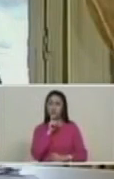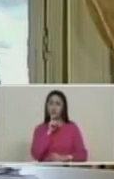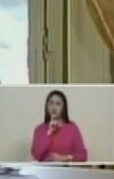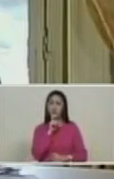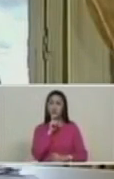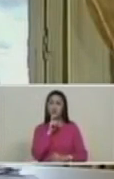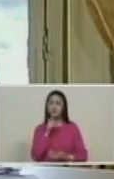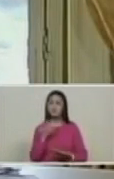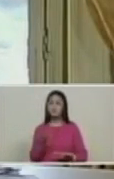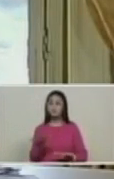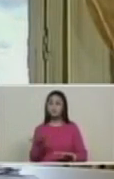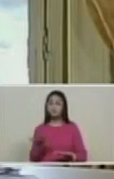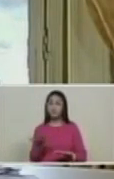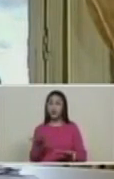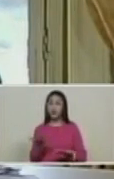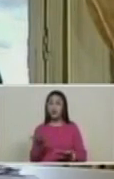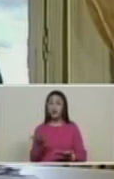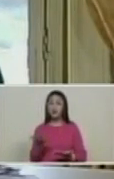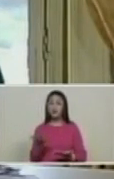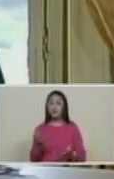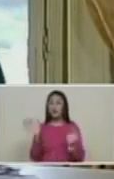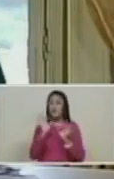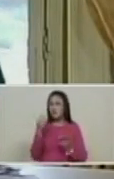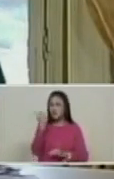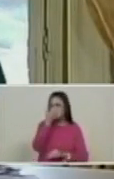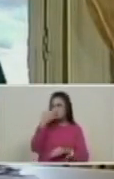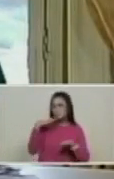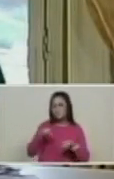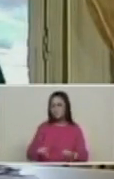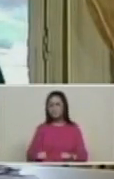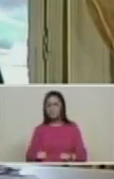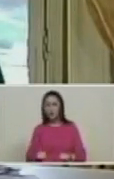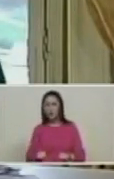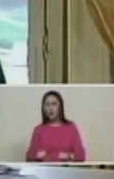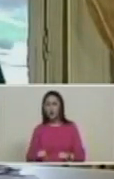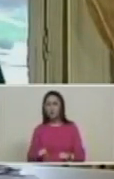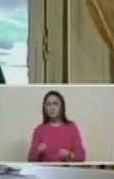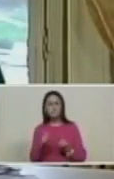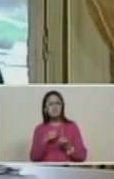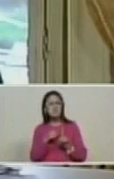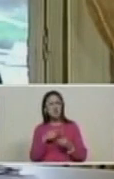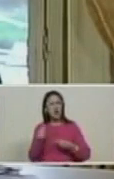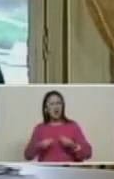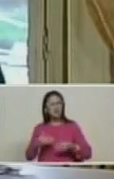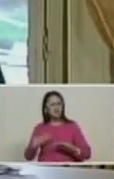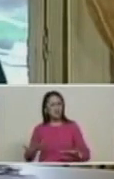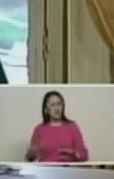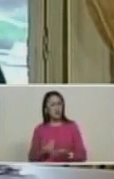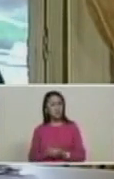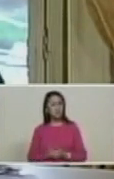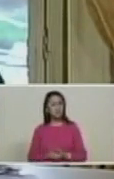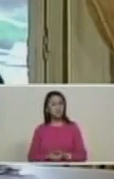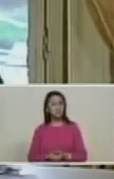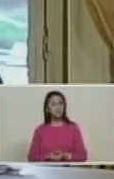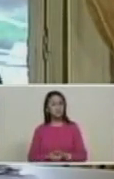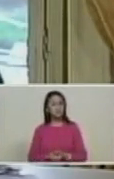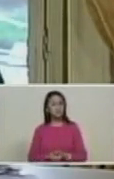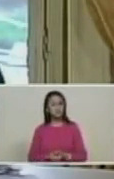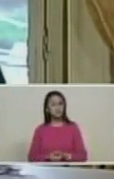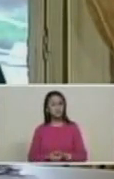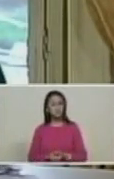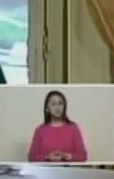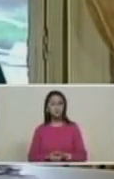fíjense ustedes lo que hace el modelo capitalista neoliberal. Lo primero que hace Aristóbulo, Pedro Infante, Uber